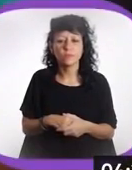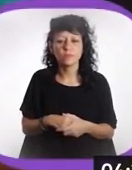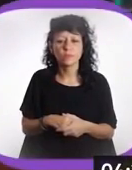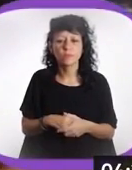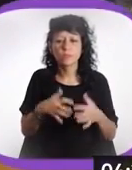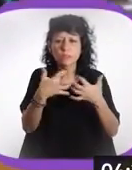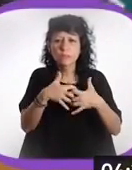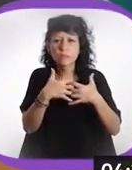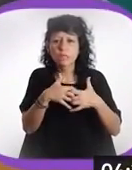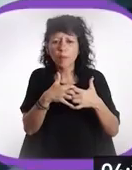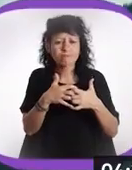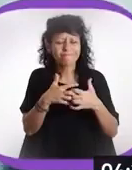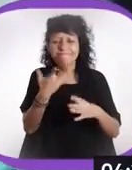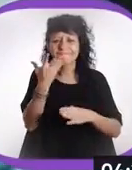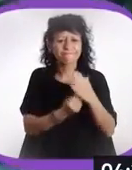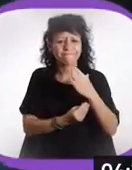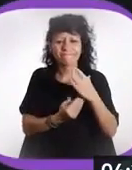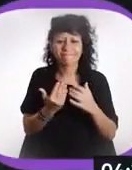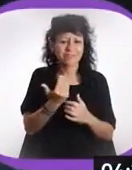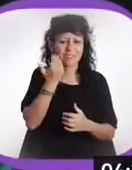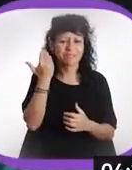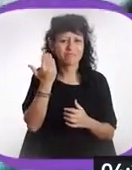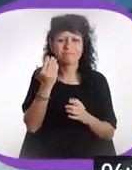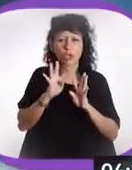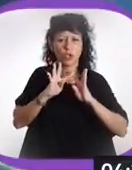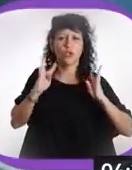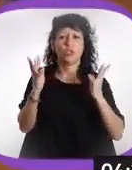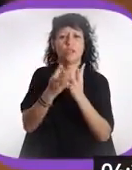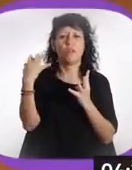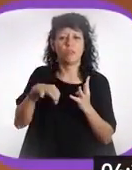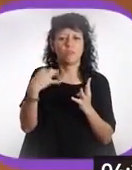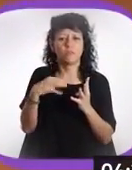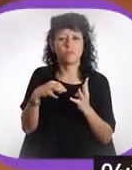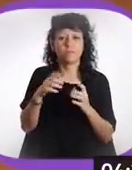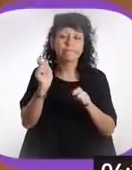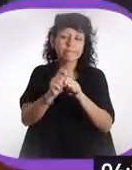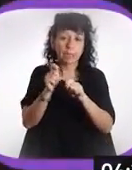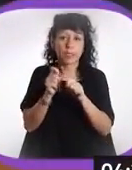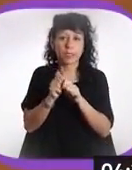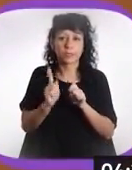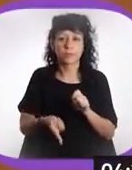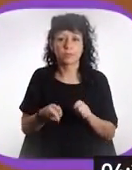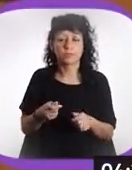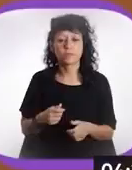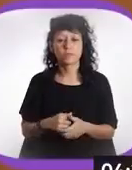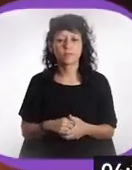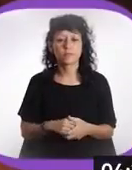Sistema SAC dañado. Debemos retirarlos y reparar.